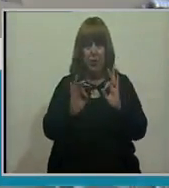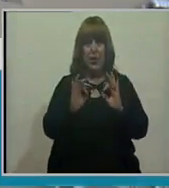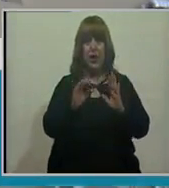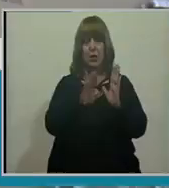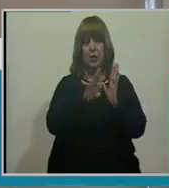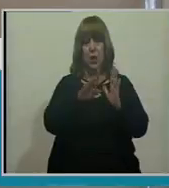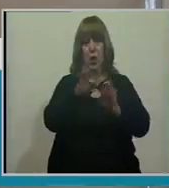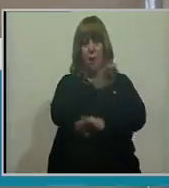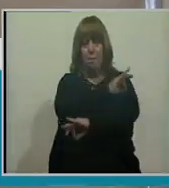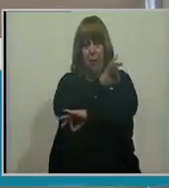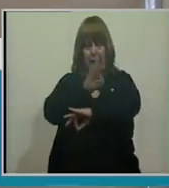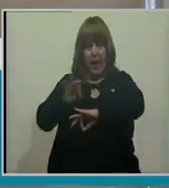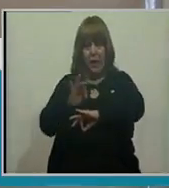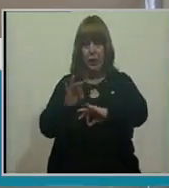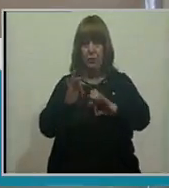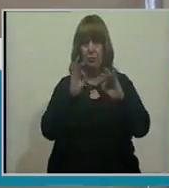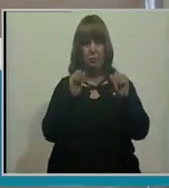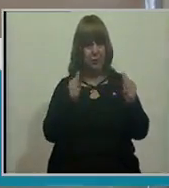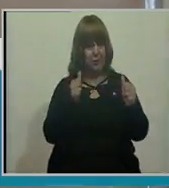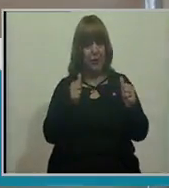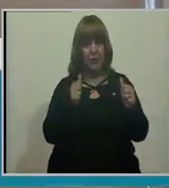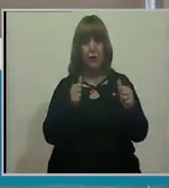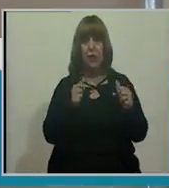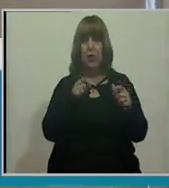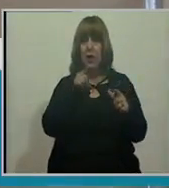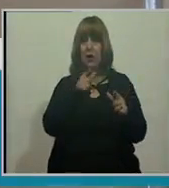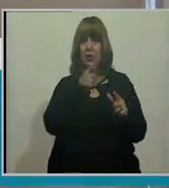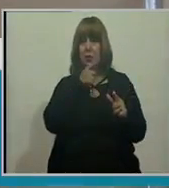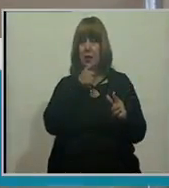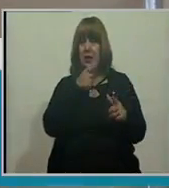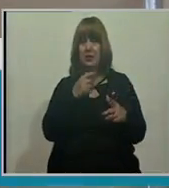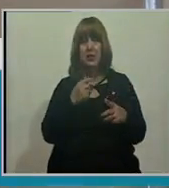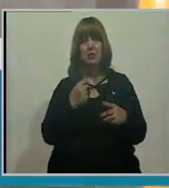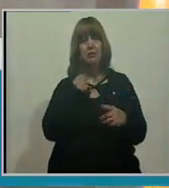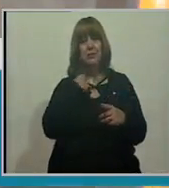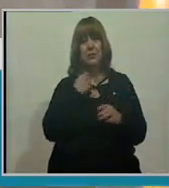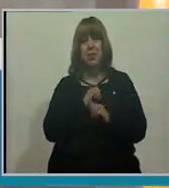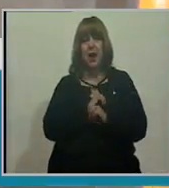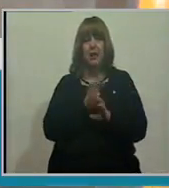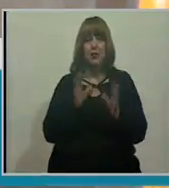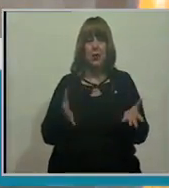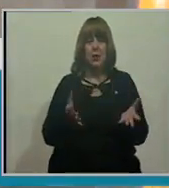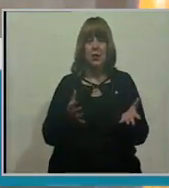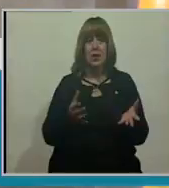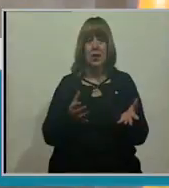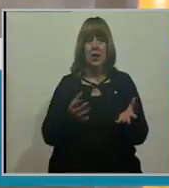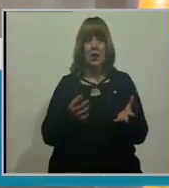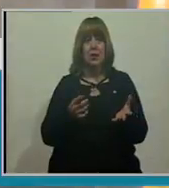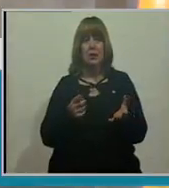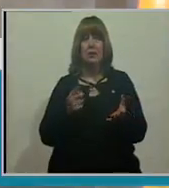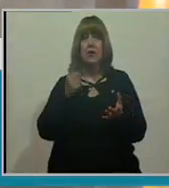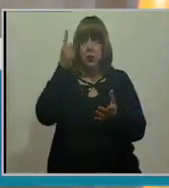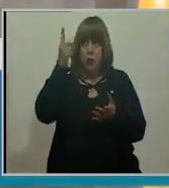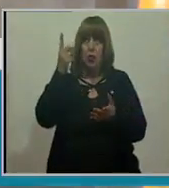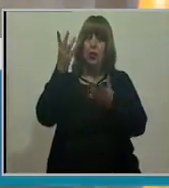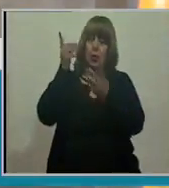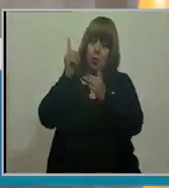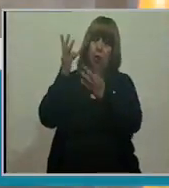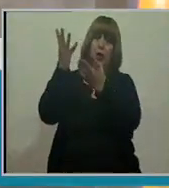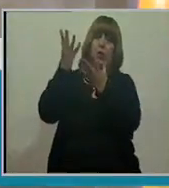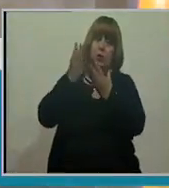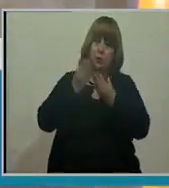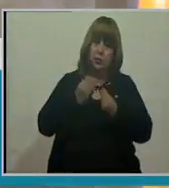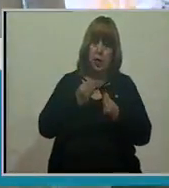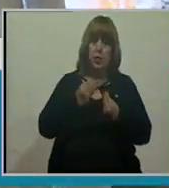explicación. Esto solo pienso que ha sido una desgracia, que Dios no nos ha acompañado, que no ha